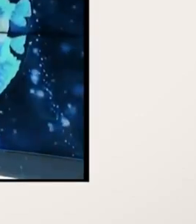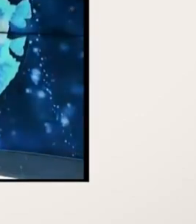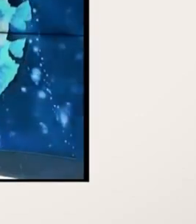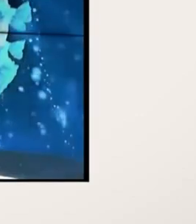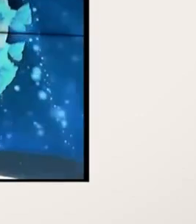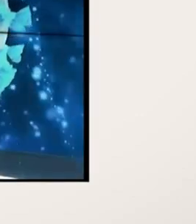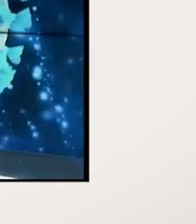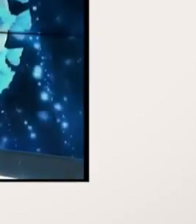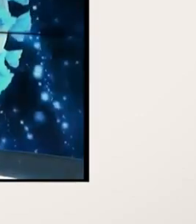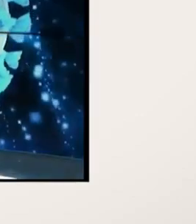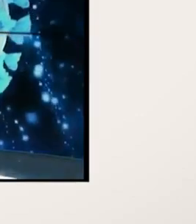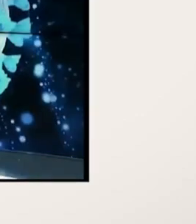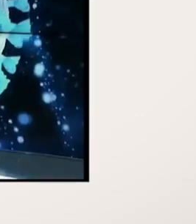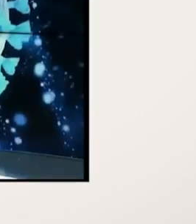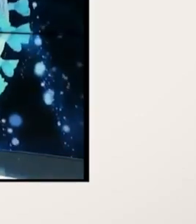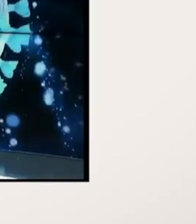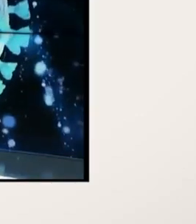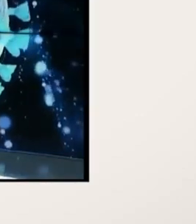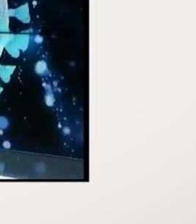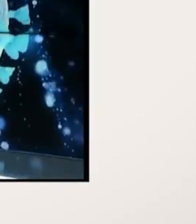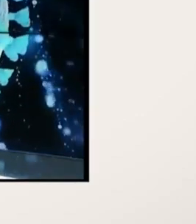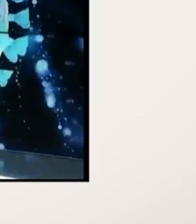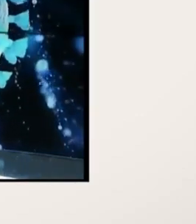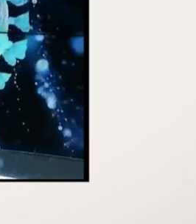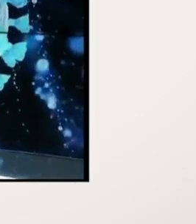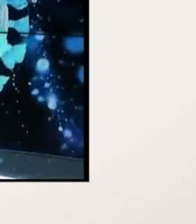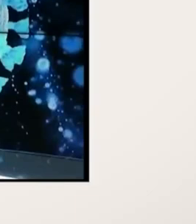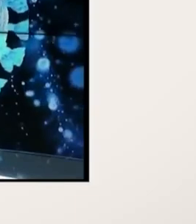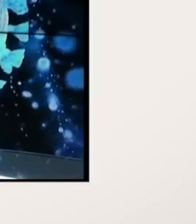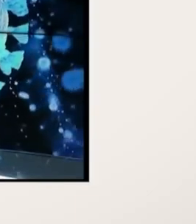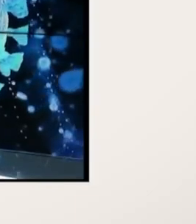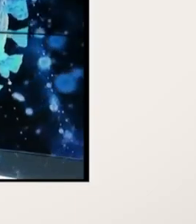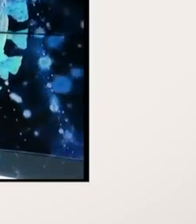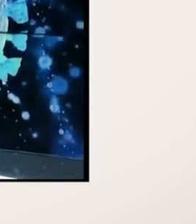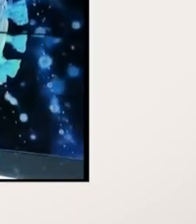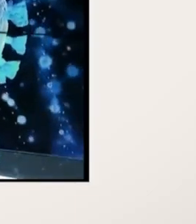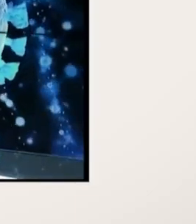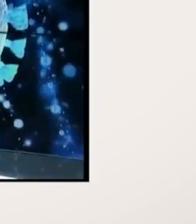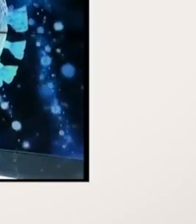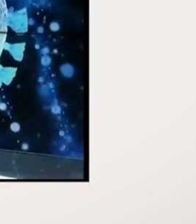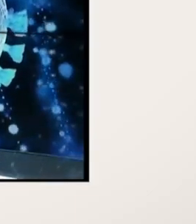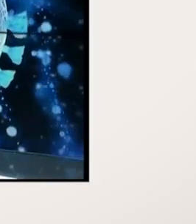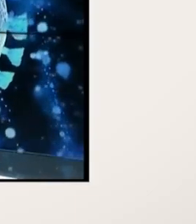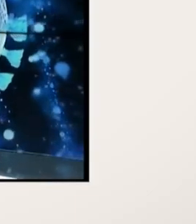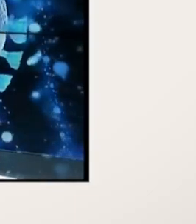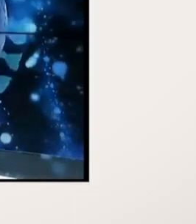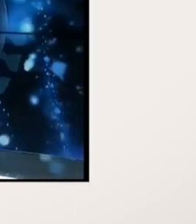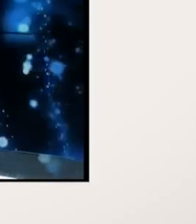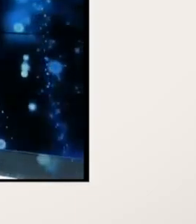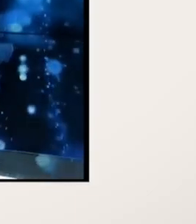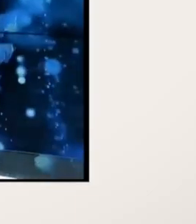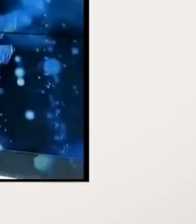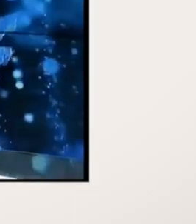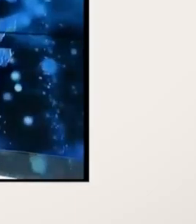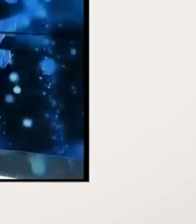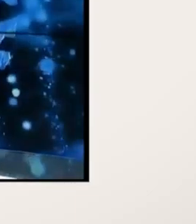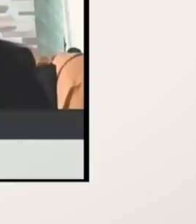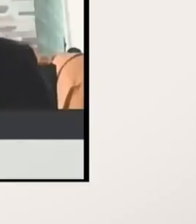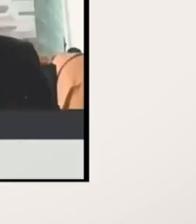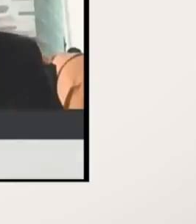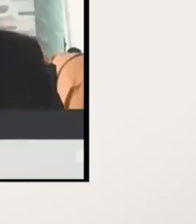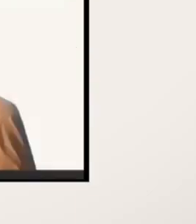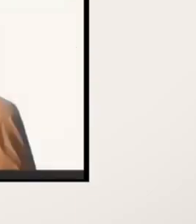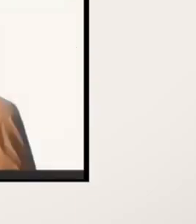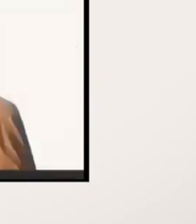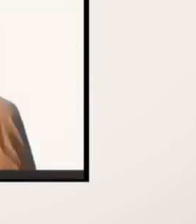nuestro país, donde este fin de semana hasta 16 hospitales del territorio se quedaron sin camas para atender a pacientes con esta enfermedad. En